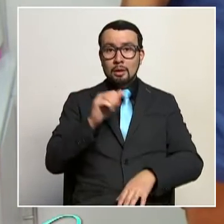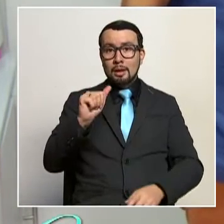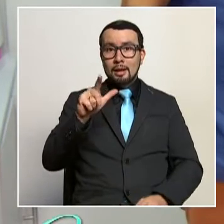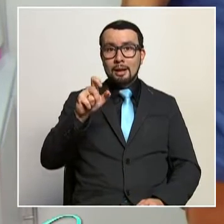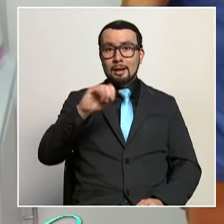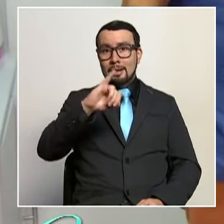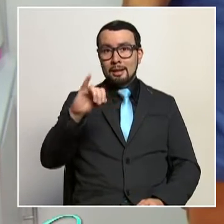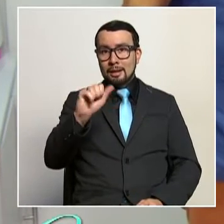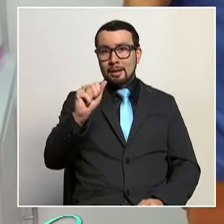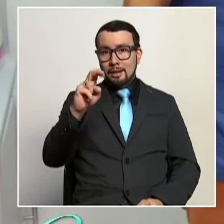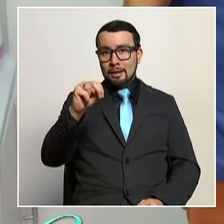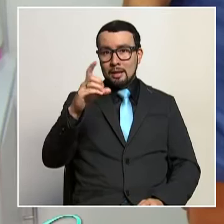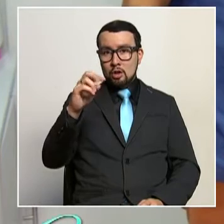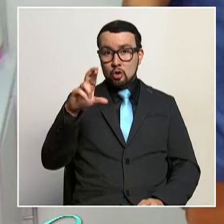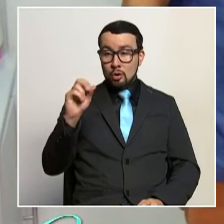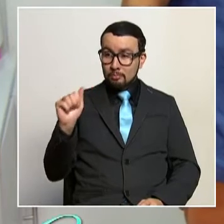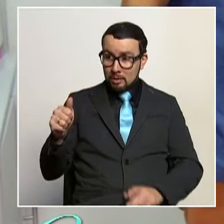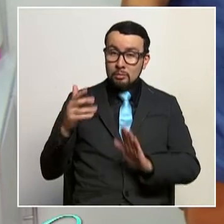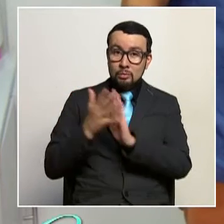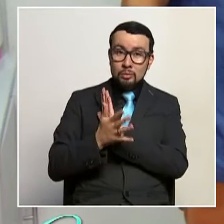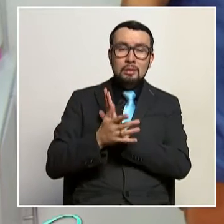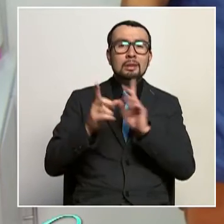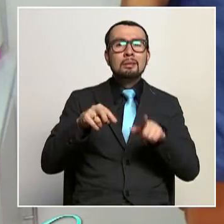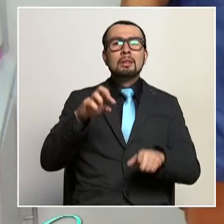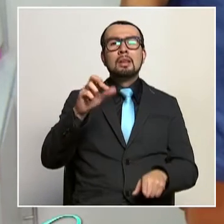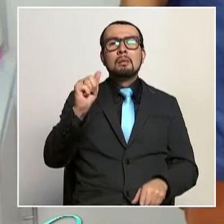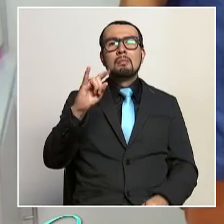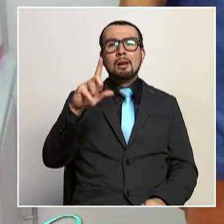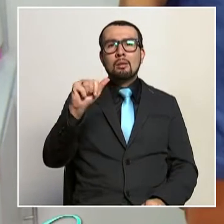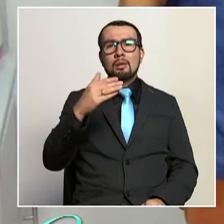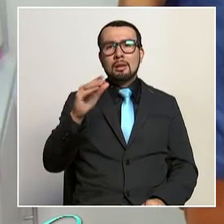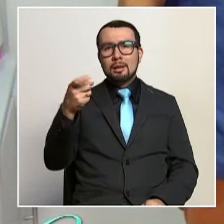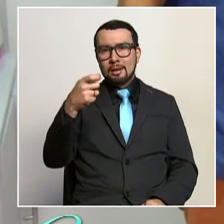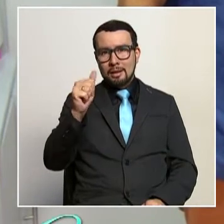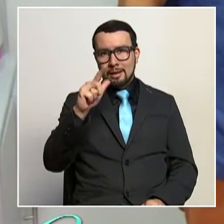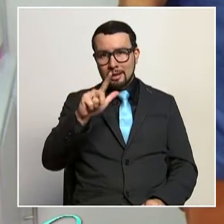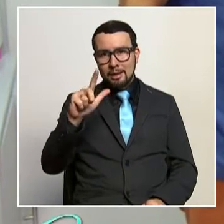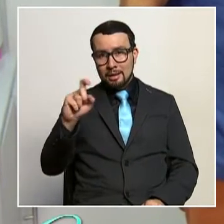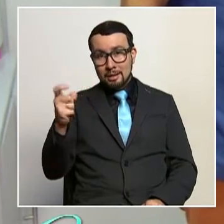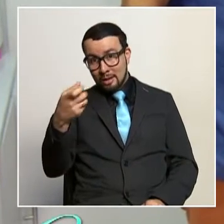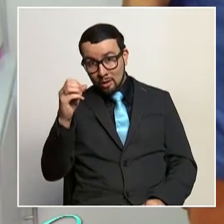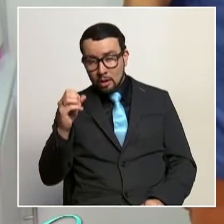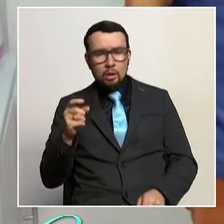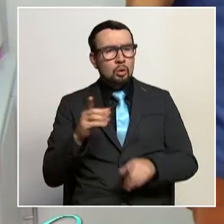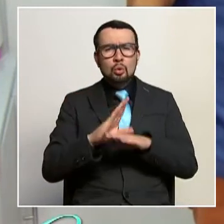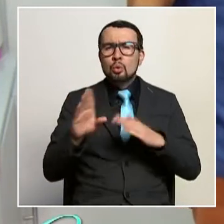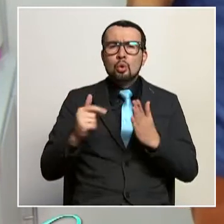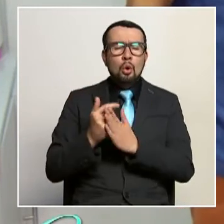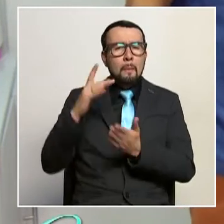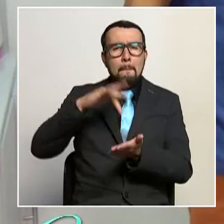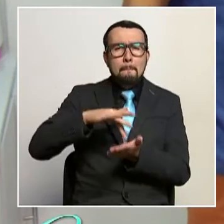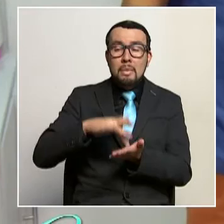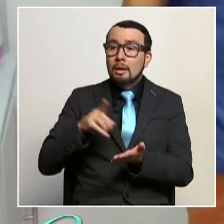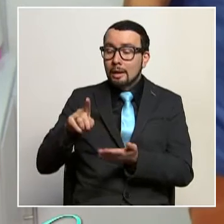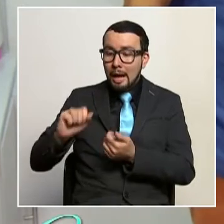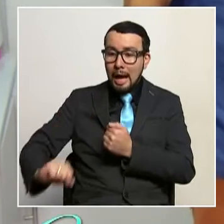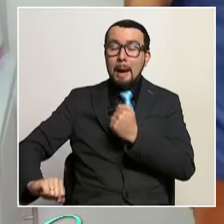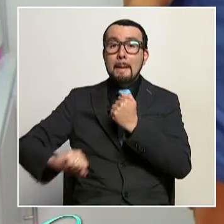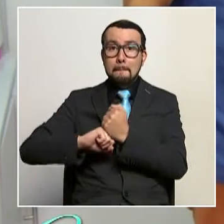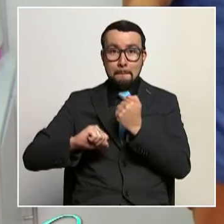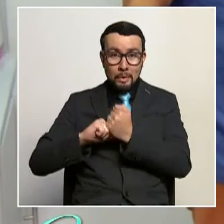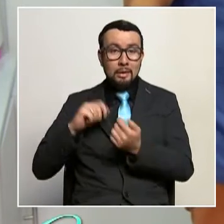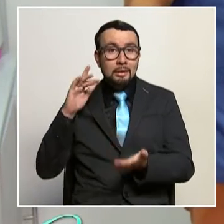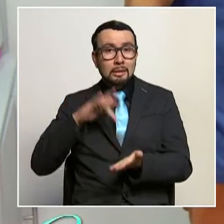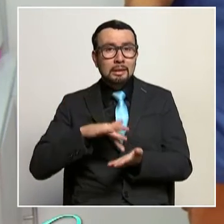ha contado y la doctora Paula Gallego como ginecólogos, y también todos los médicos que nos apoyan en la consulta, para que